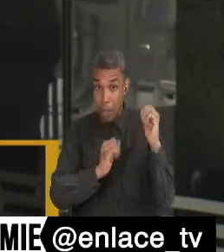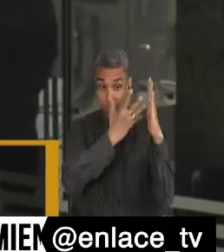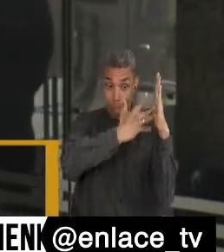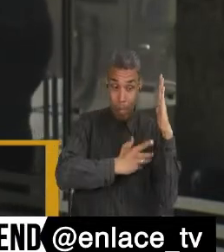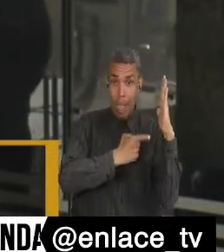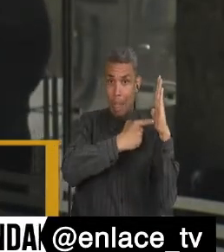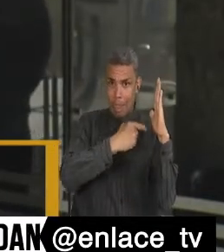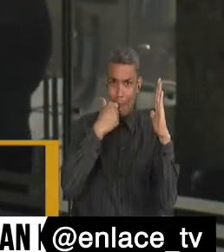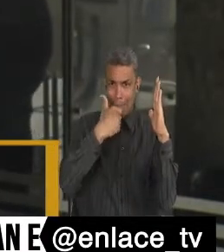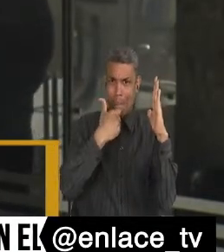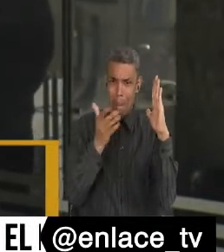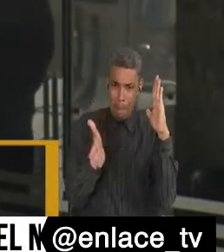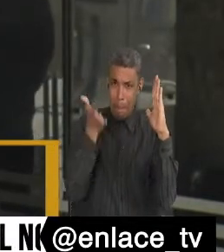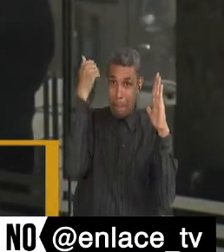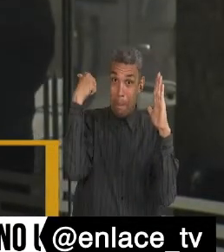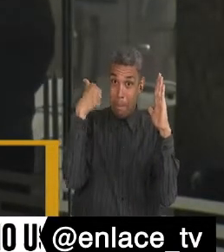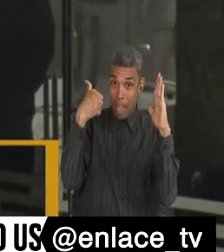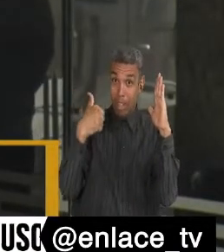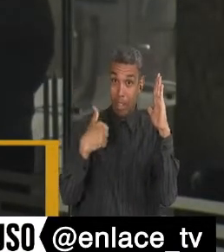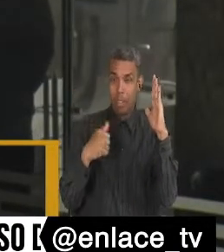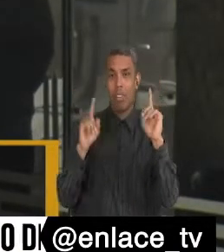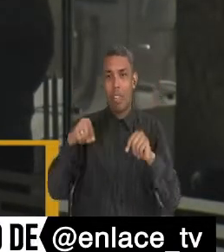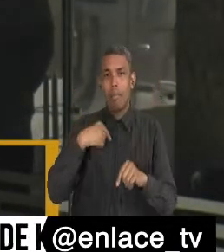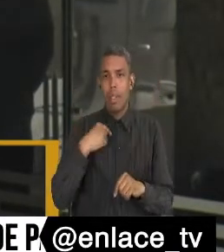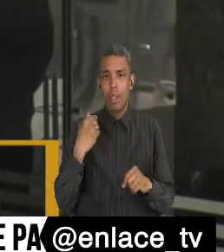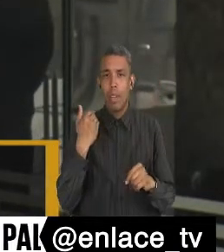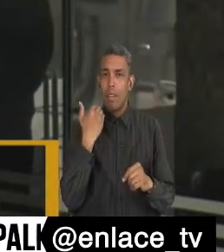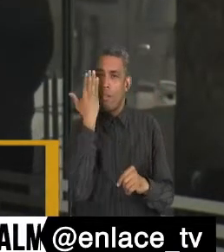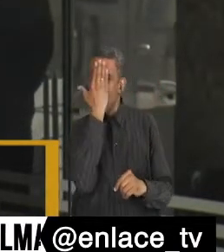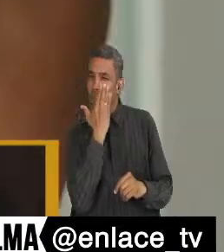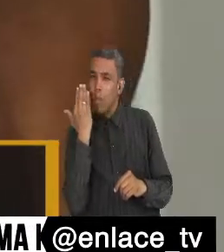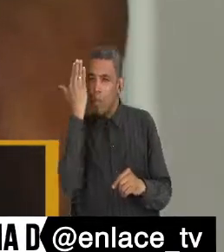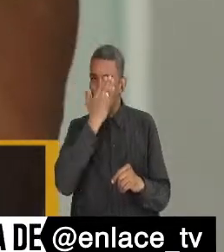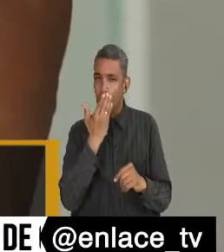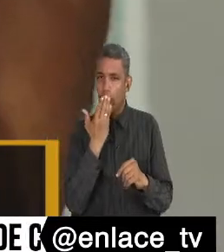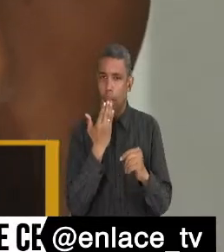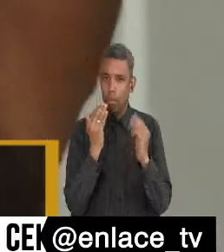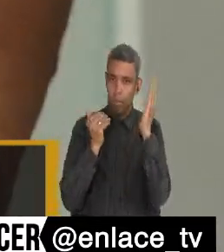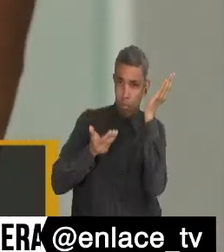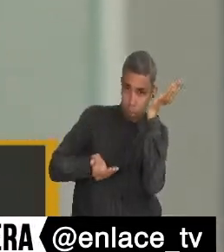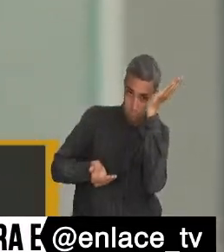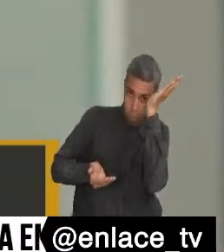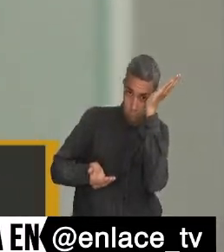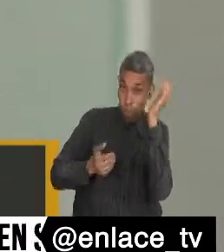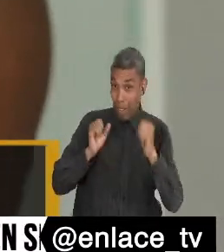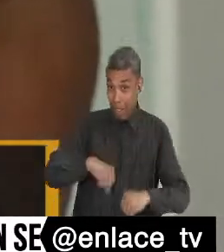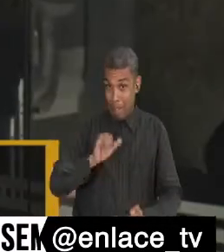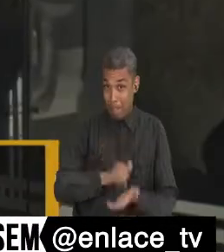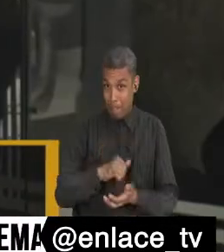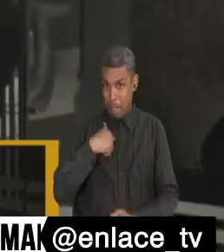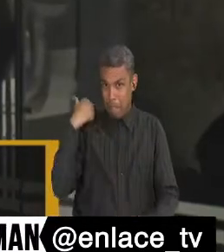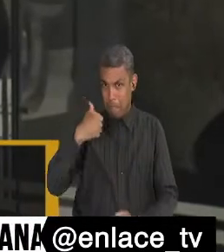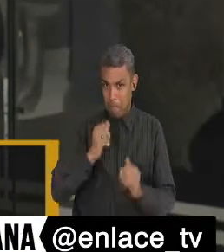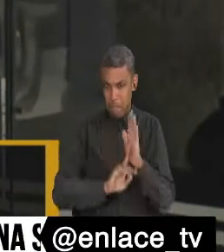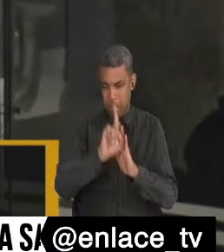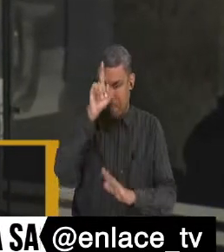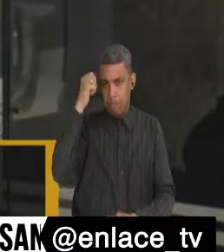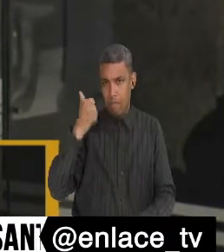pruebas, saber 11 en buenas, excelentes. Sobre el perfil de un miembro de la Armada se dijo. El perfil que debe